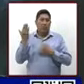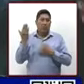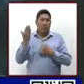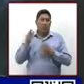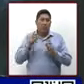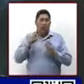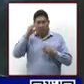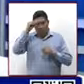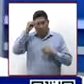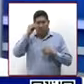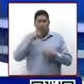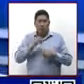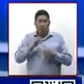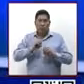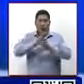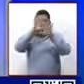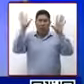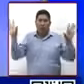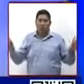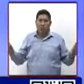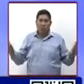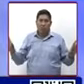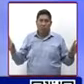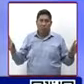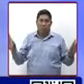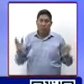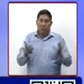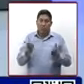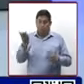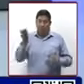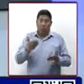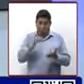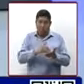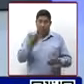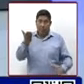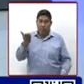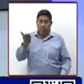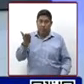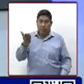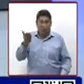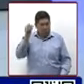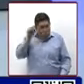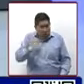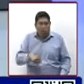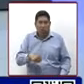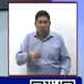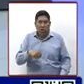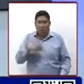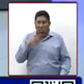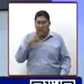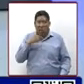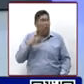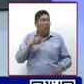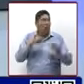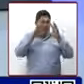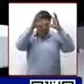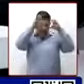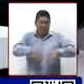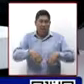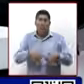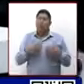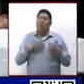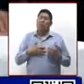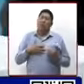llevó a Facundo. Se lo identifica plenamente. Y totalmente. Si tenemos la imagen, la podemos volver a poner, la congelamos un segundo. Pero si tienen incluso datos de que está yendo a despegar los afiches,